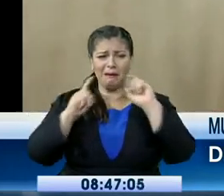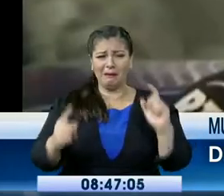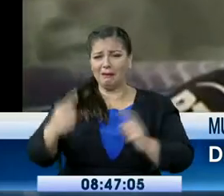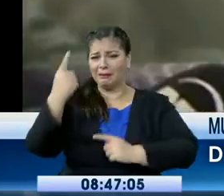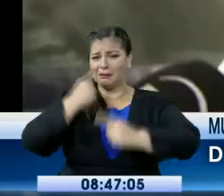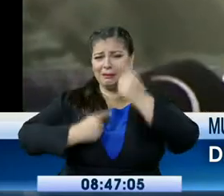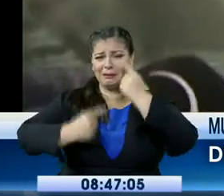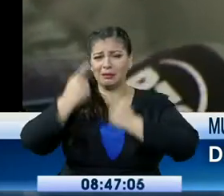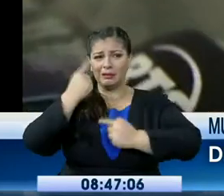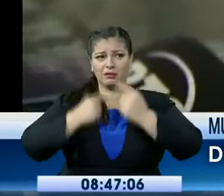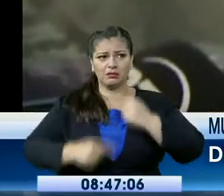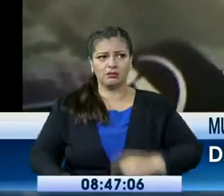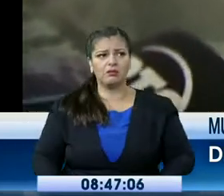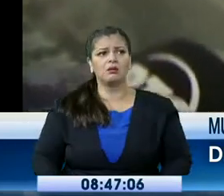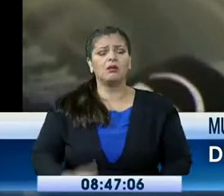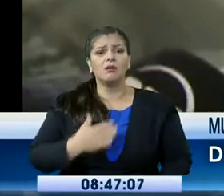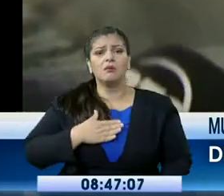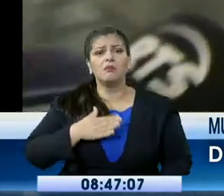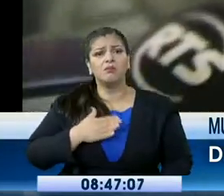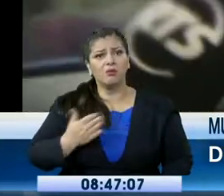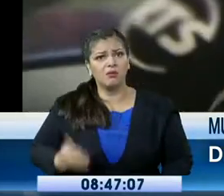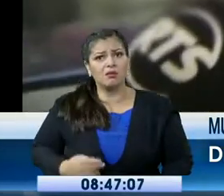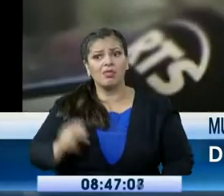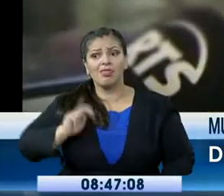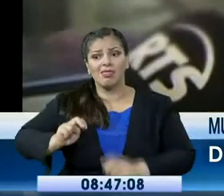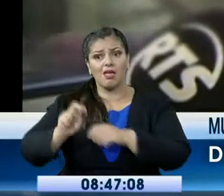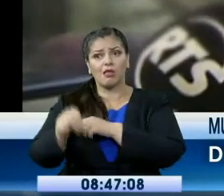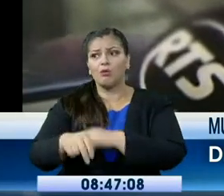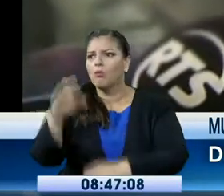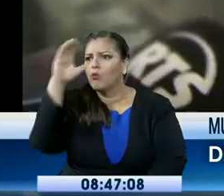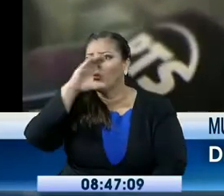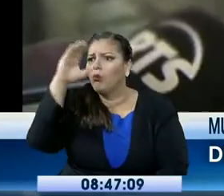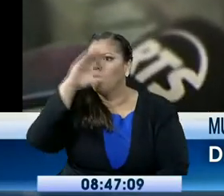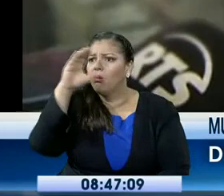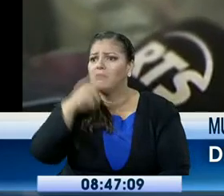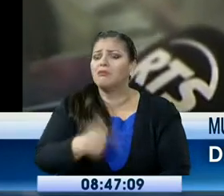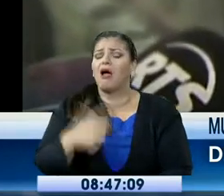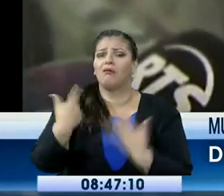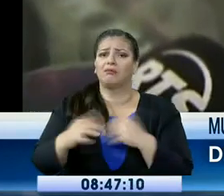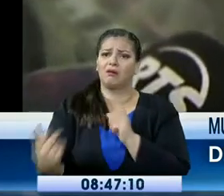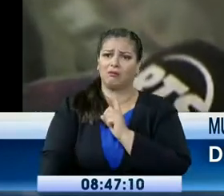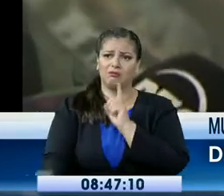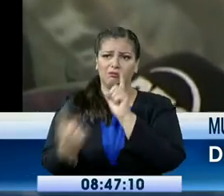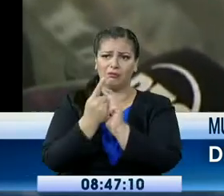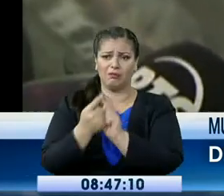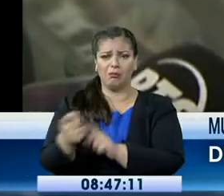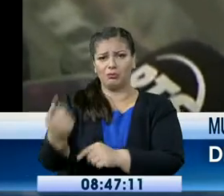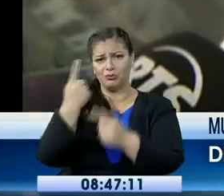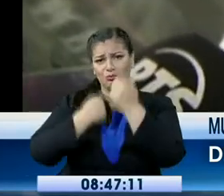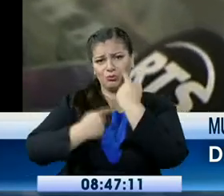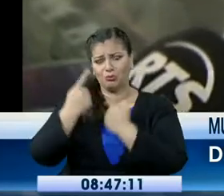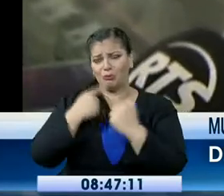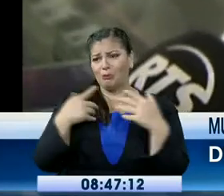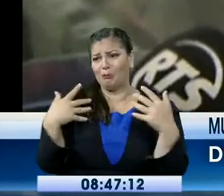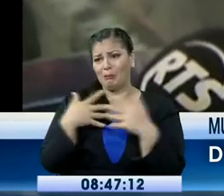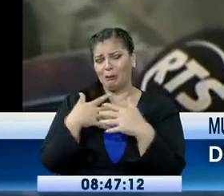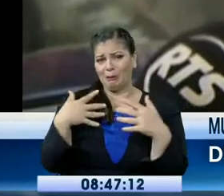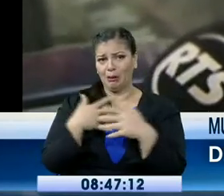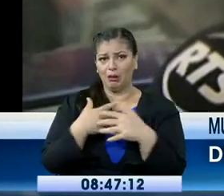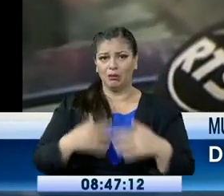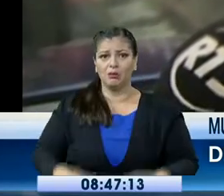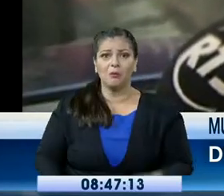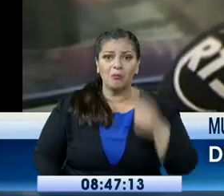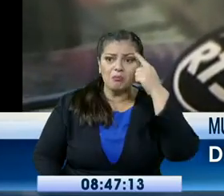bisabuelo. Ya lo encontramos, pues, estaban de aquí, lo han tenido aquí en este lugar, lo tenía encargado el chiquito. Yo dije, se